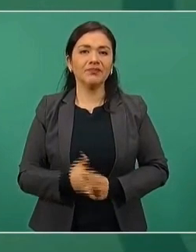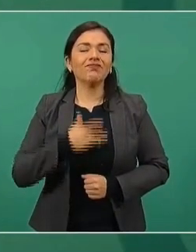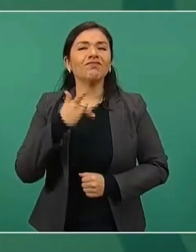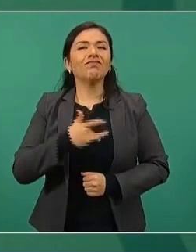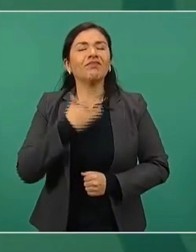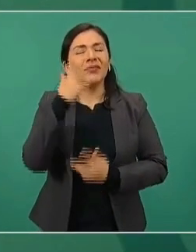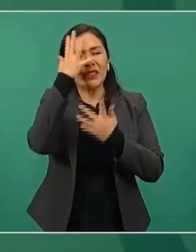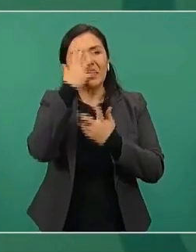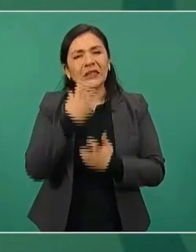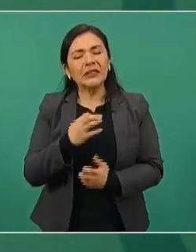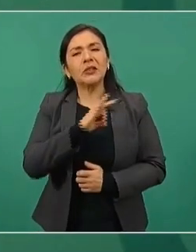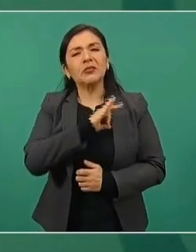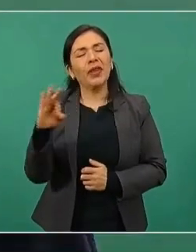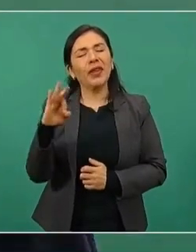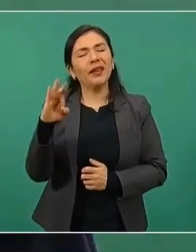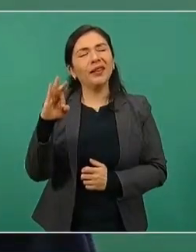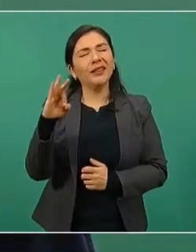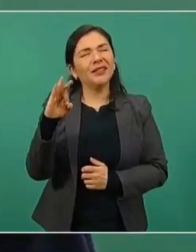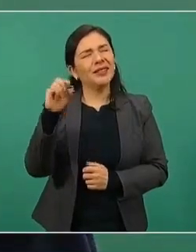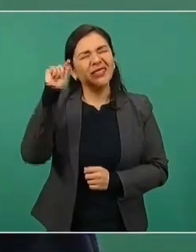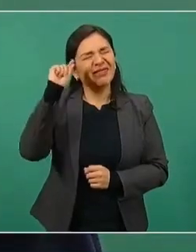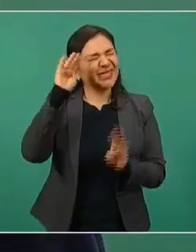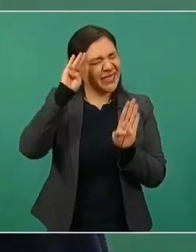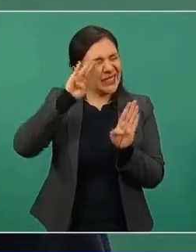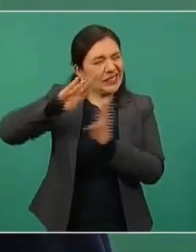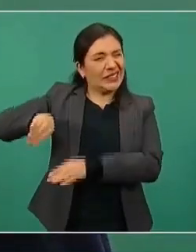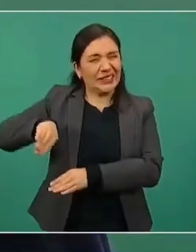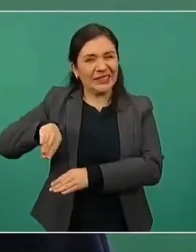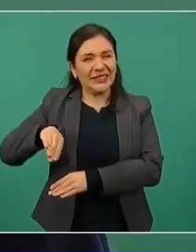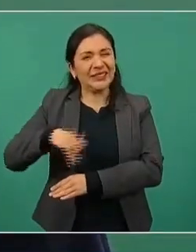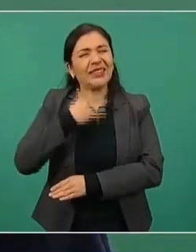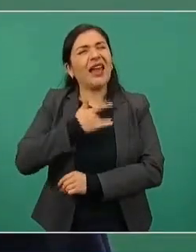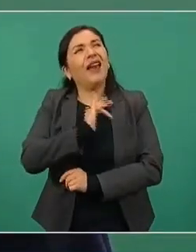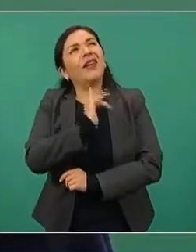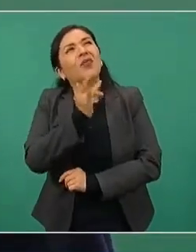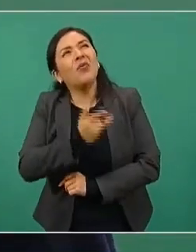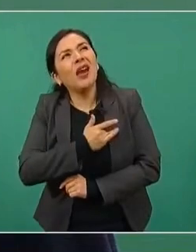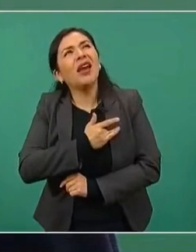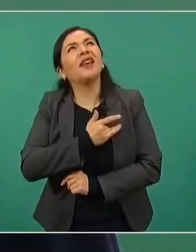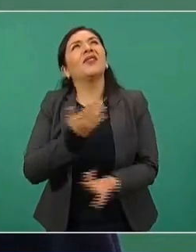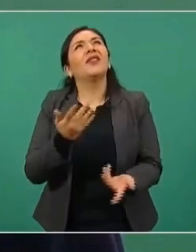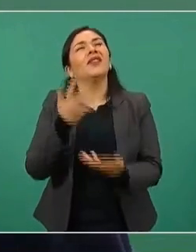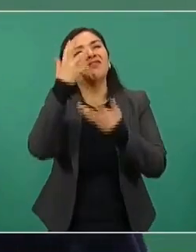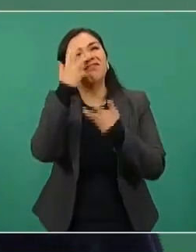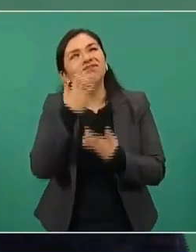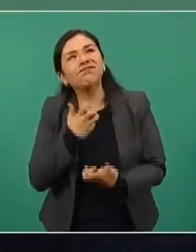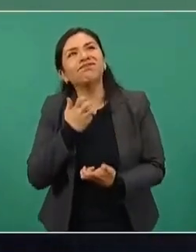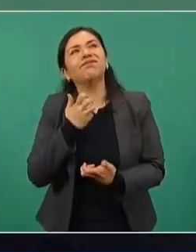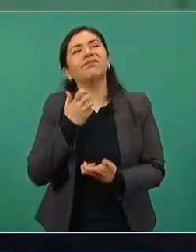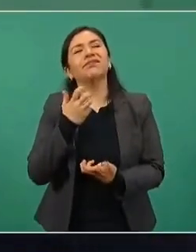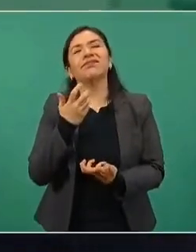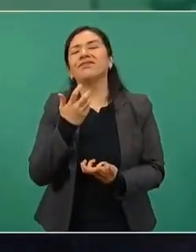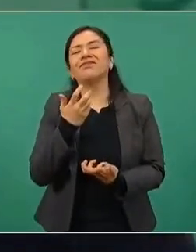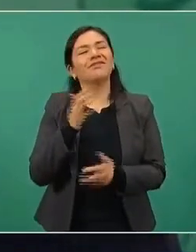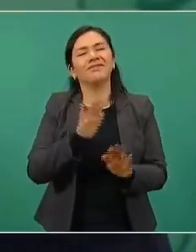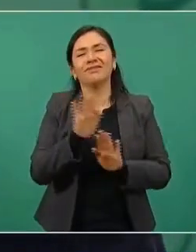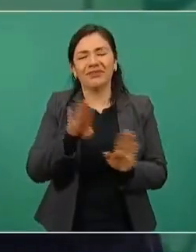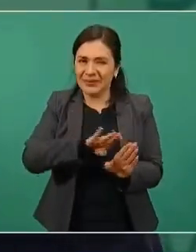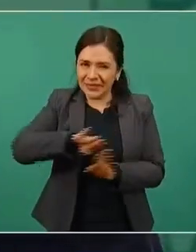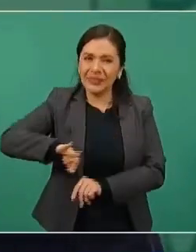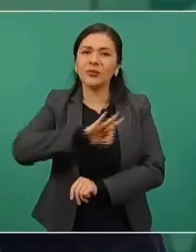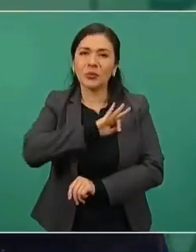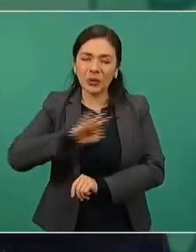tristezas, ser a un lado esas nostalgias que no nos traen buenos recuerdos,